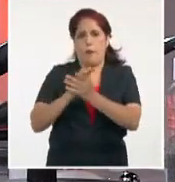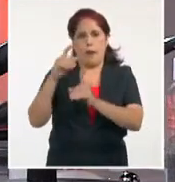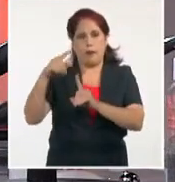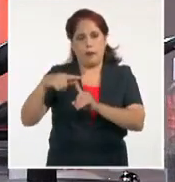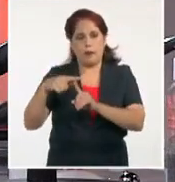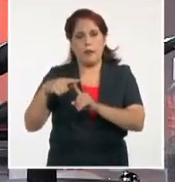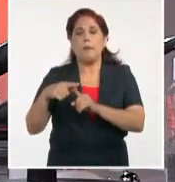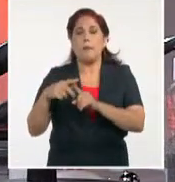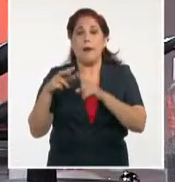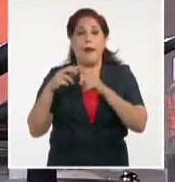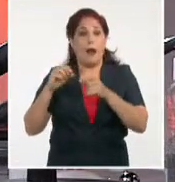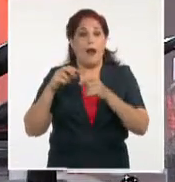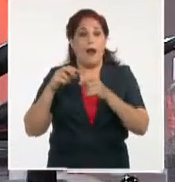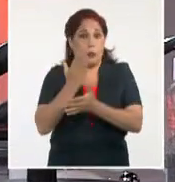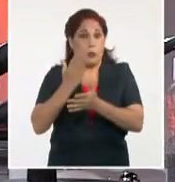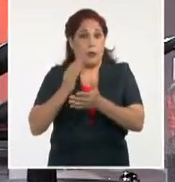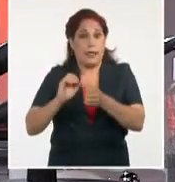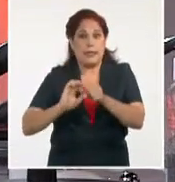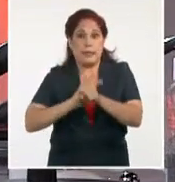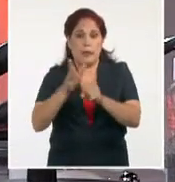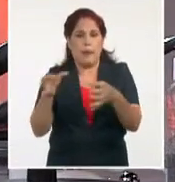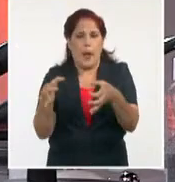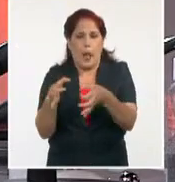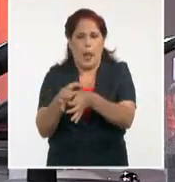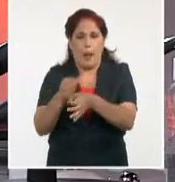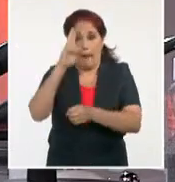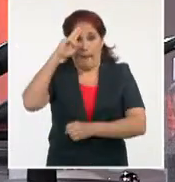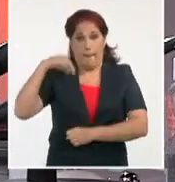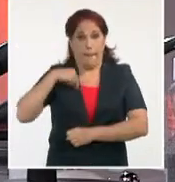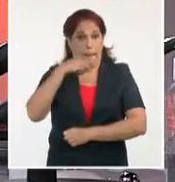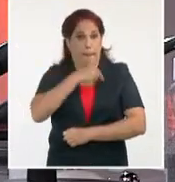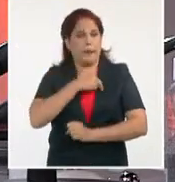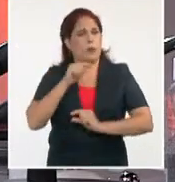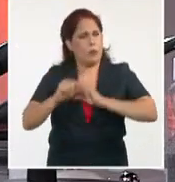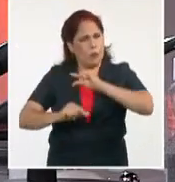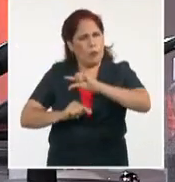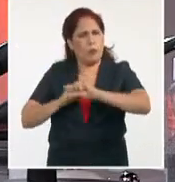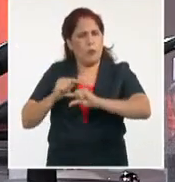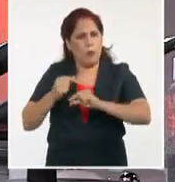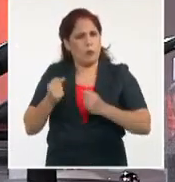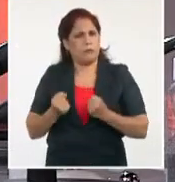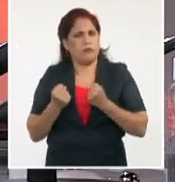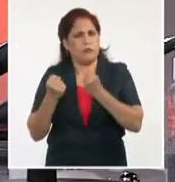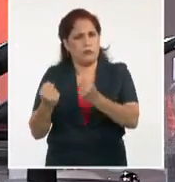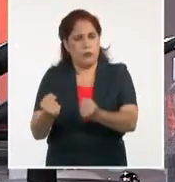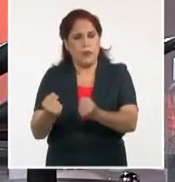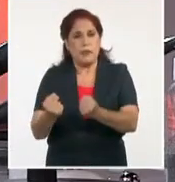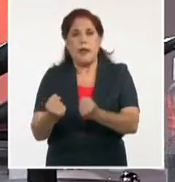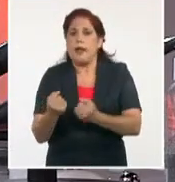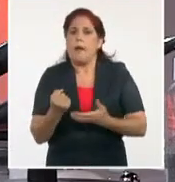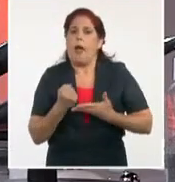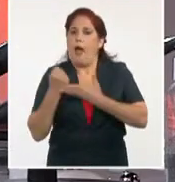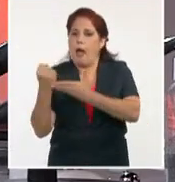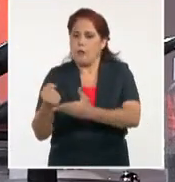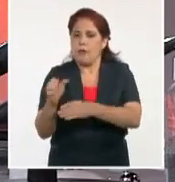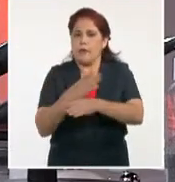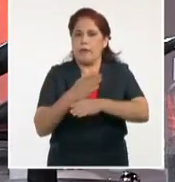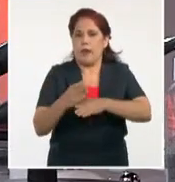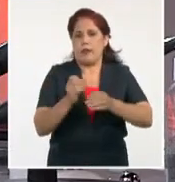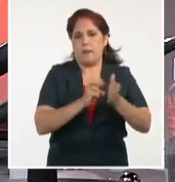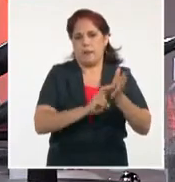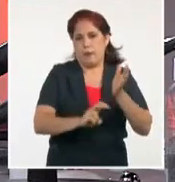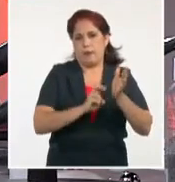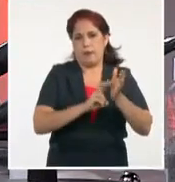situación epidemiológica más compleja de la nación. Nuestros médicos se crecen ante las dificultades y tienden puentes para ayudar en los momentos más